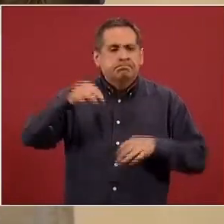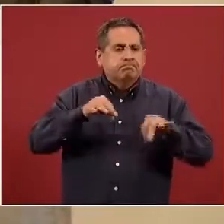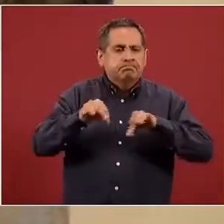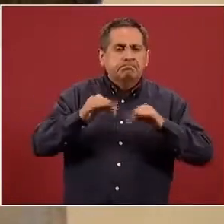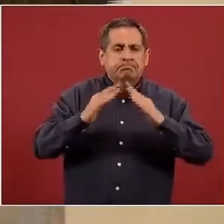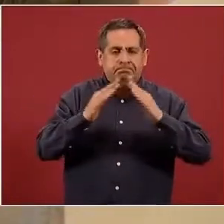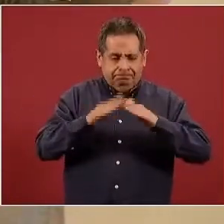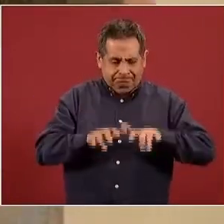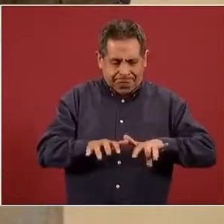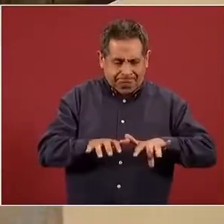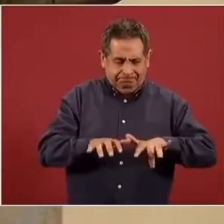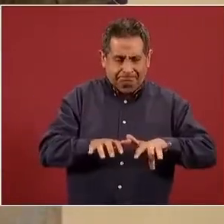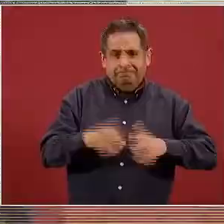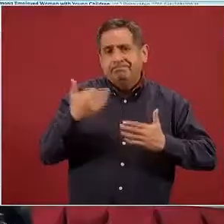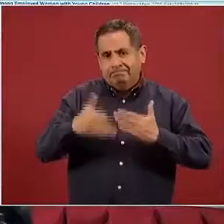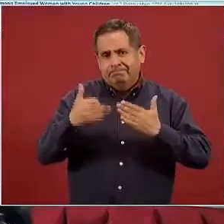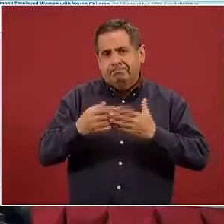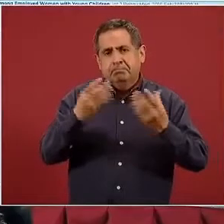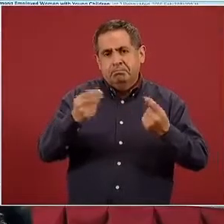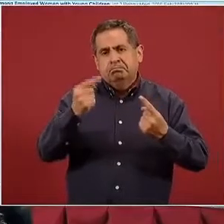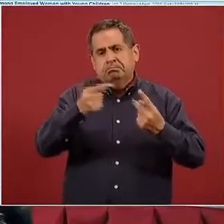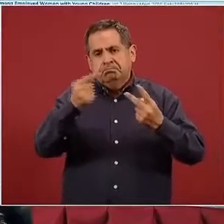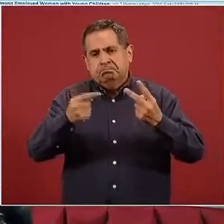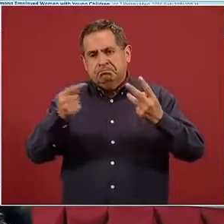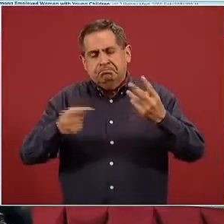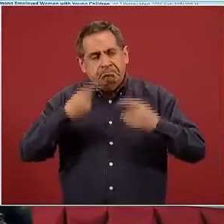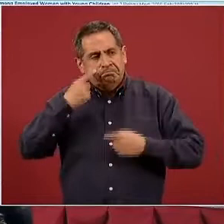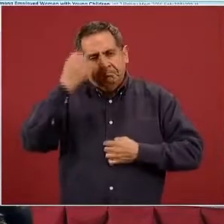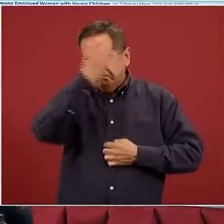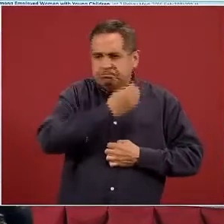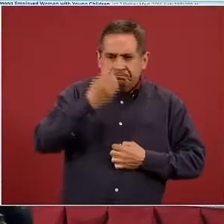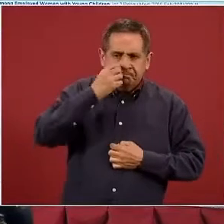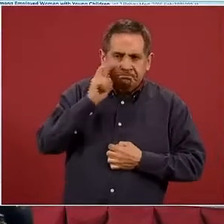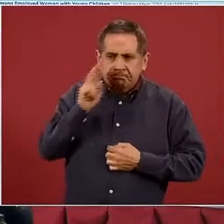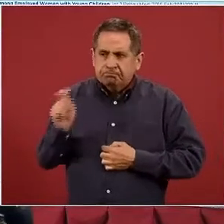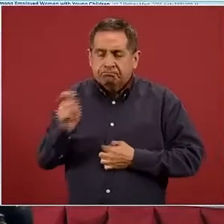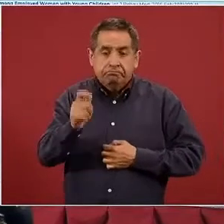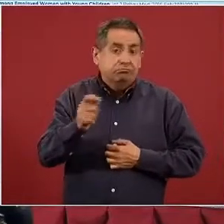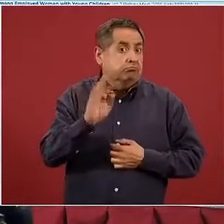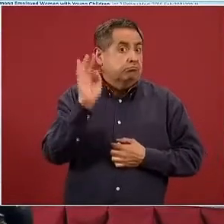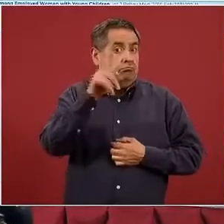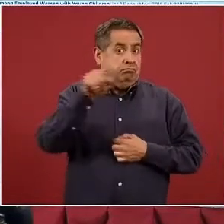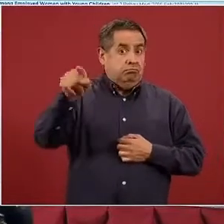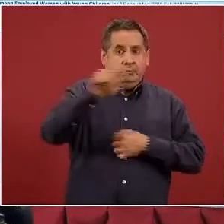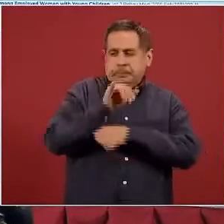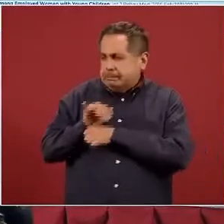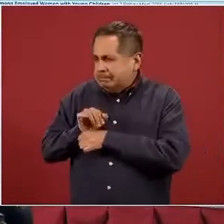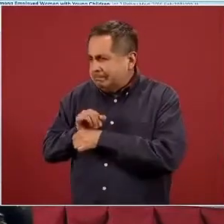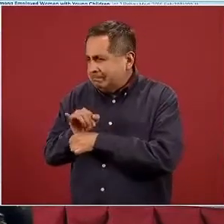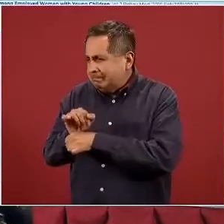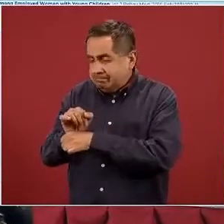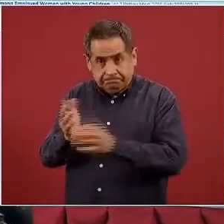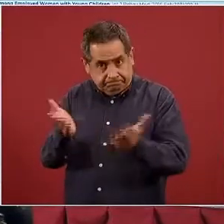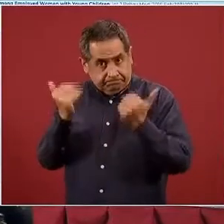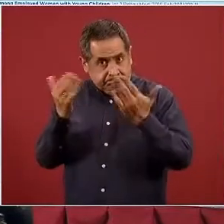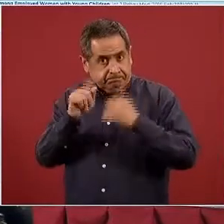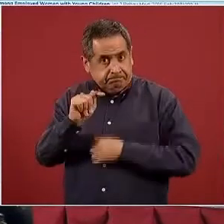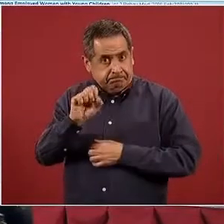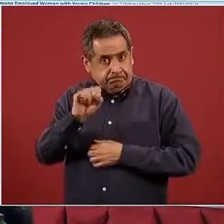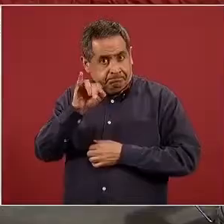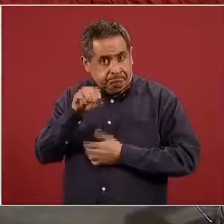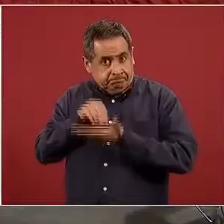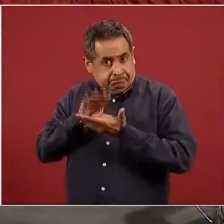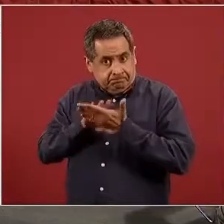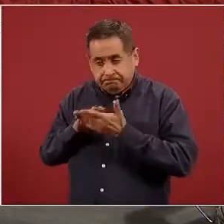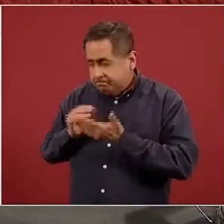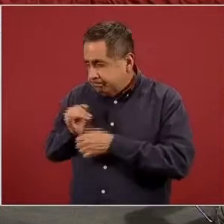distancia todavía queda mucho que observar, mucho que atender. Como les decía, puede ser un gran trabajo de tesis. Adelante, háganlo.